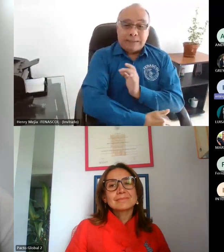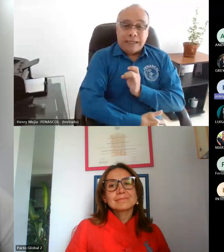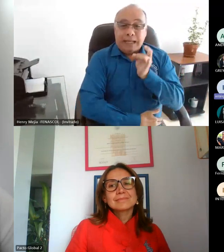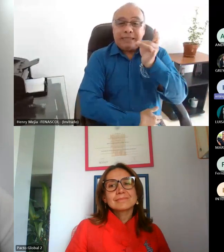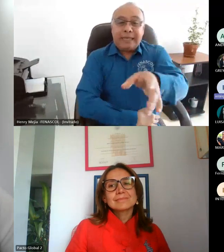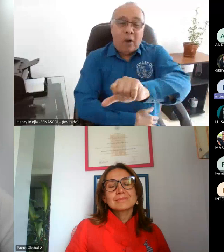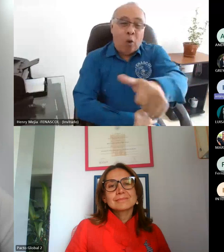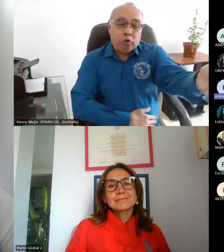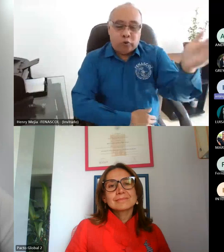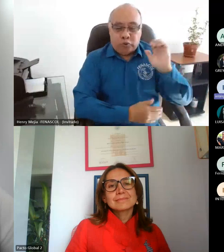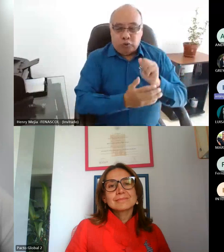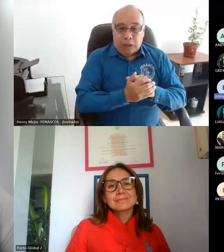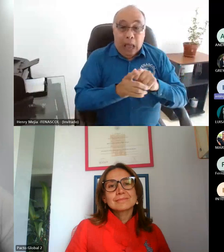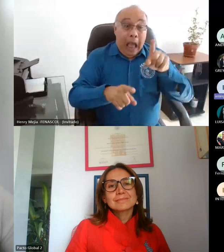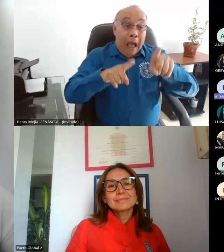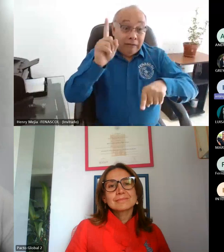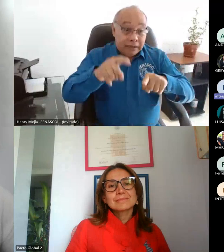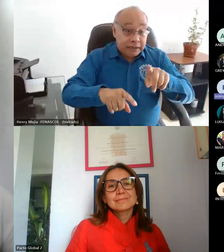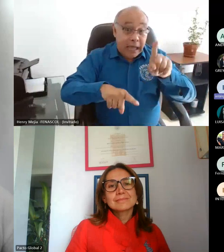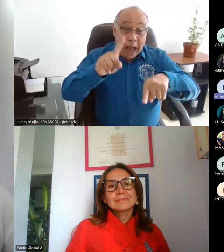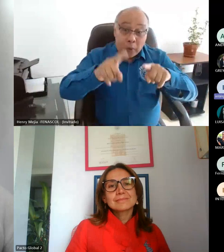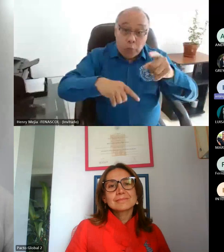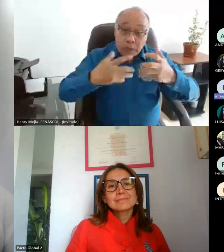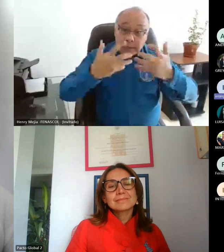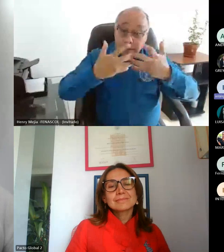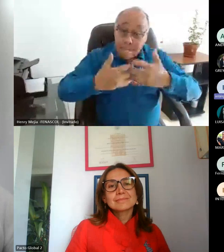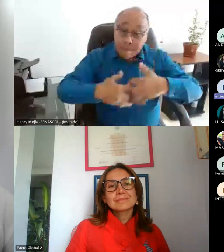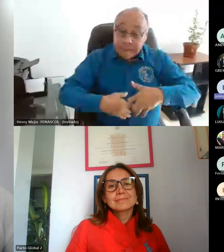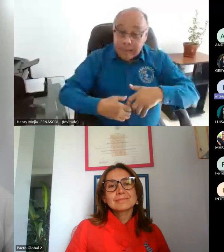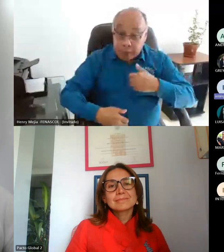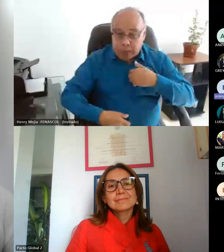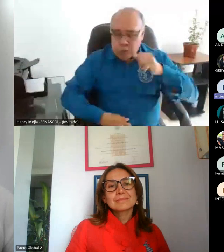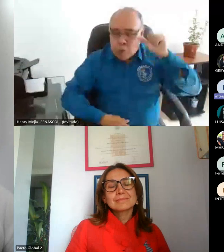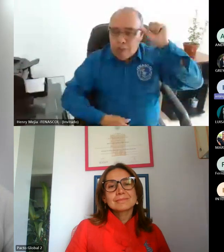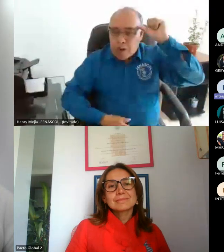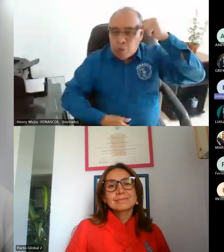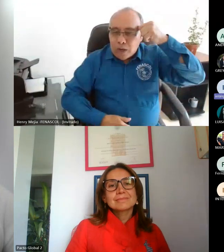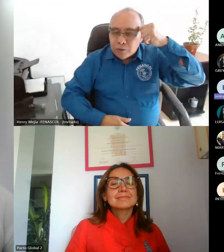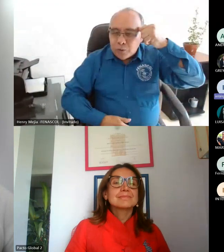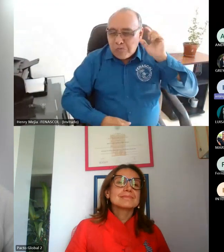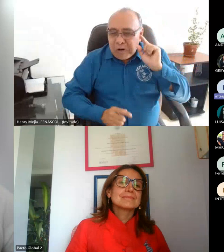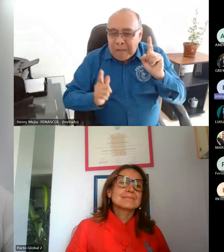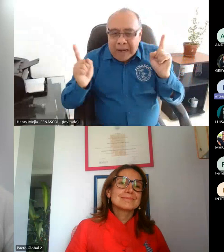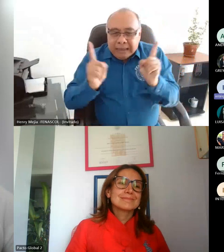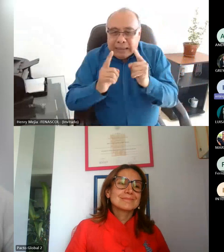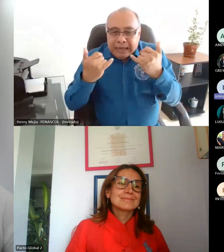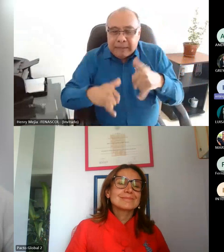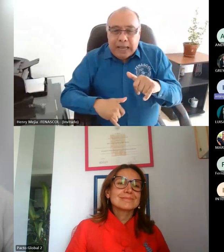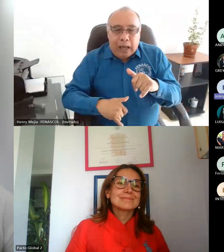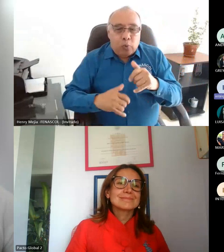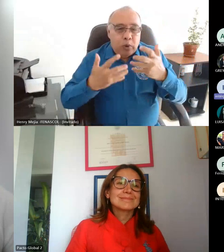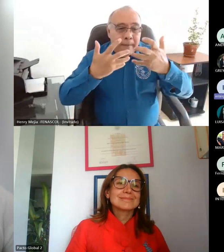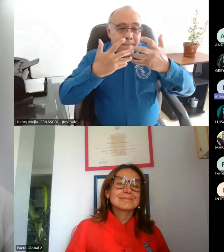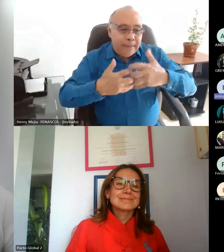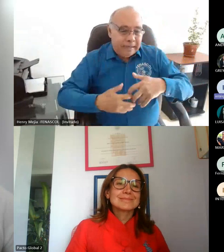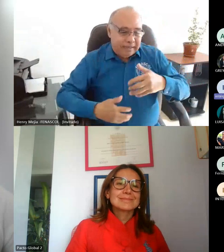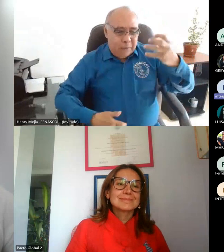iguales sí eh Porque incluso las personas sordas tenemos mejores capacidades que otros yo me acuerdo